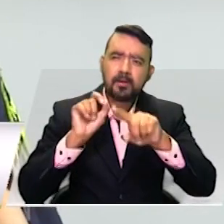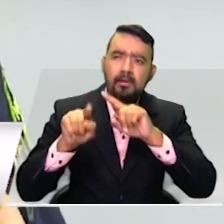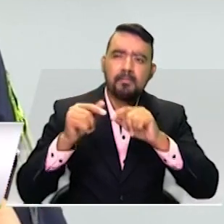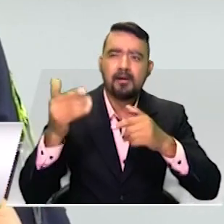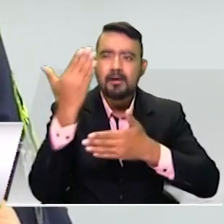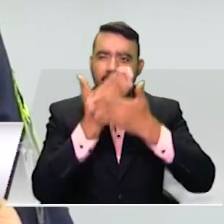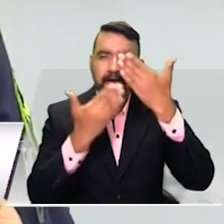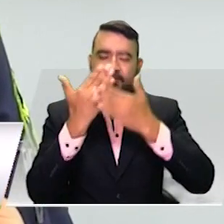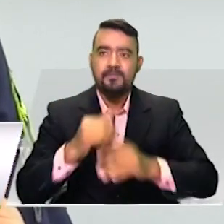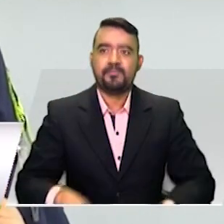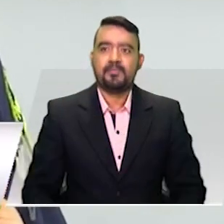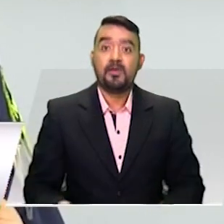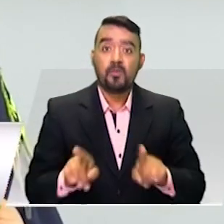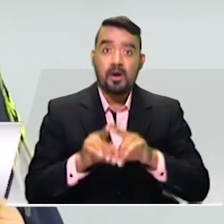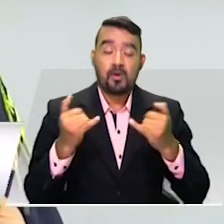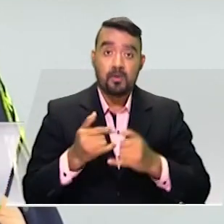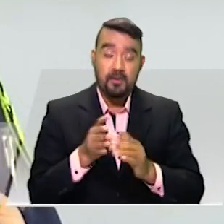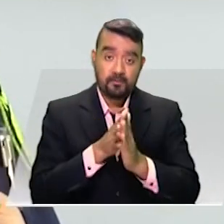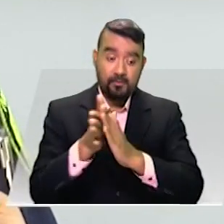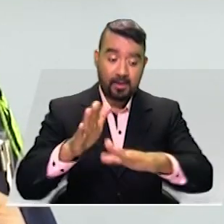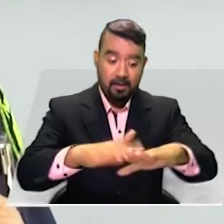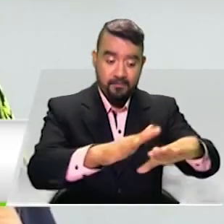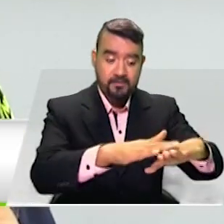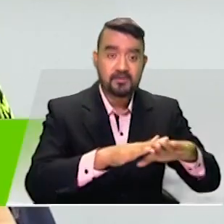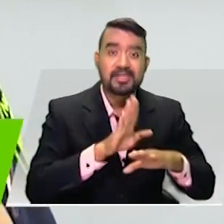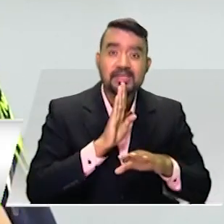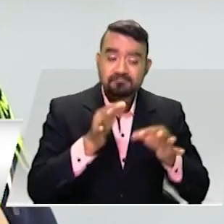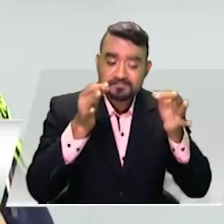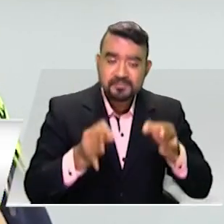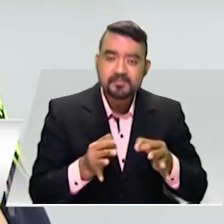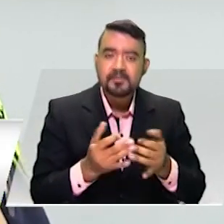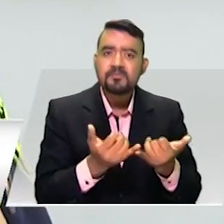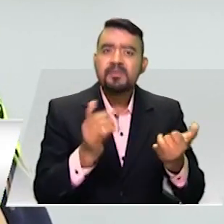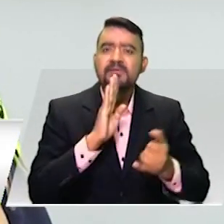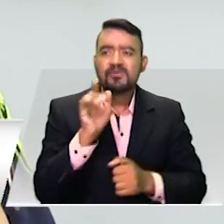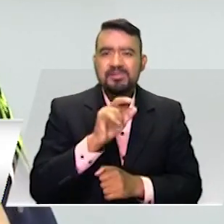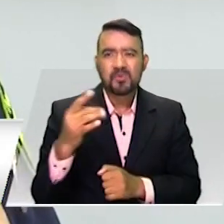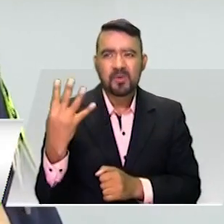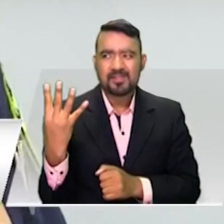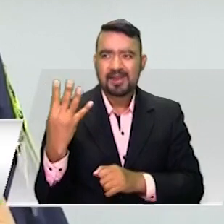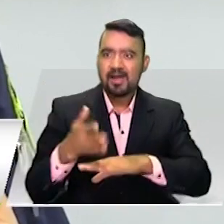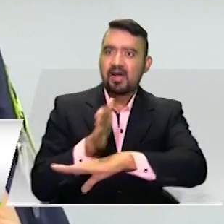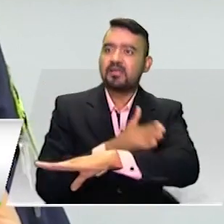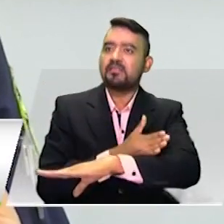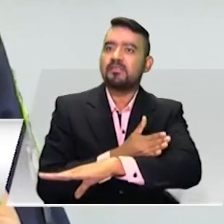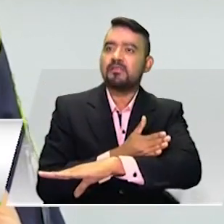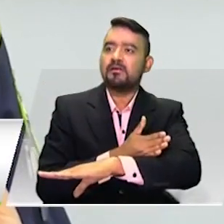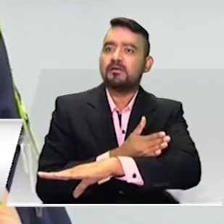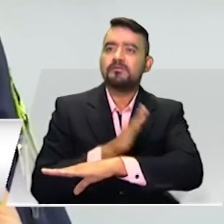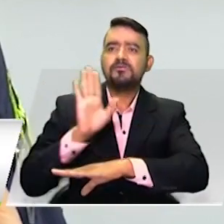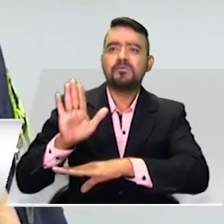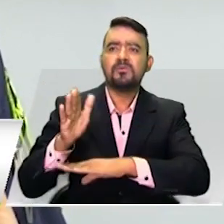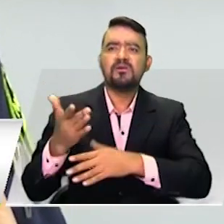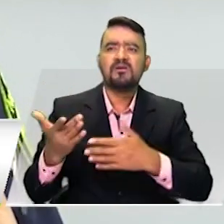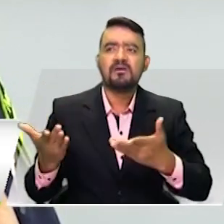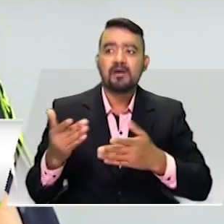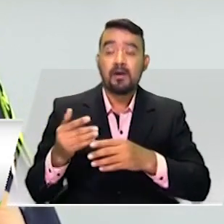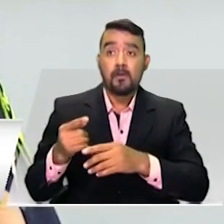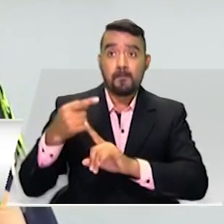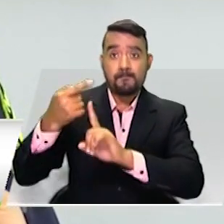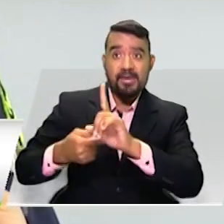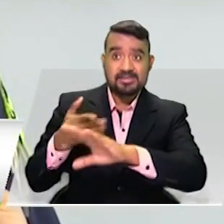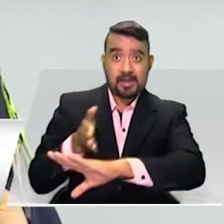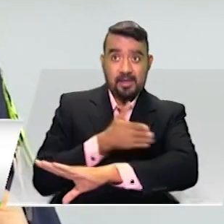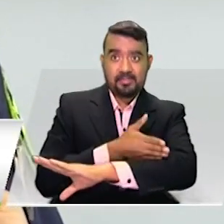no es información de inteligencia, que estas 4 personas la habían señalado durante un mes de